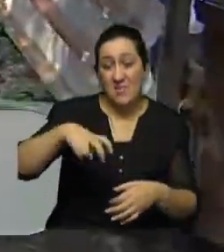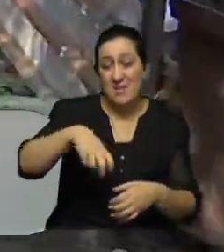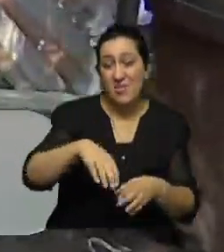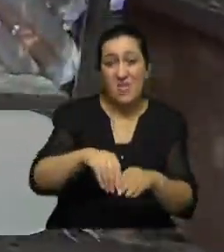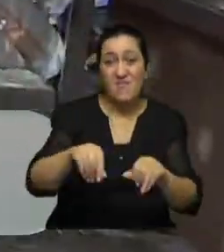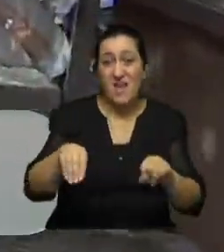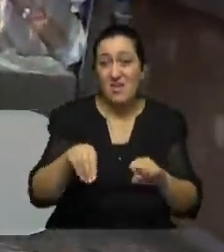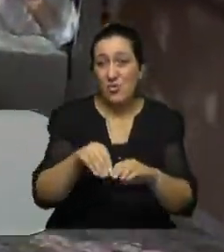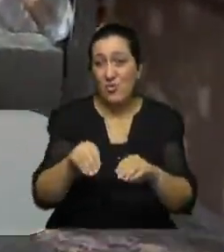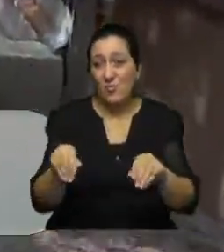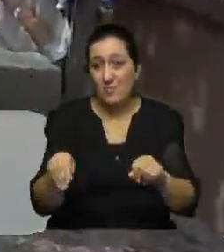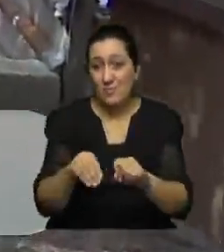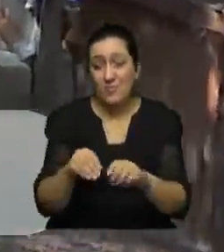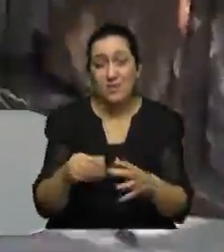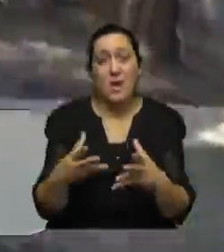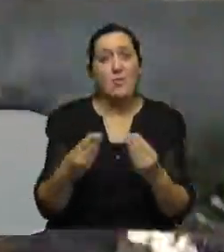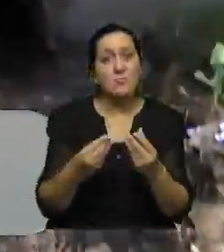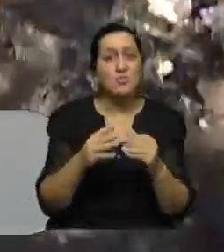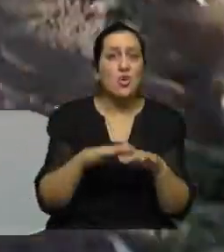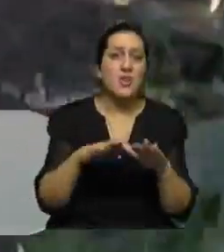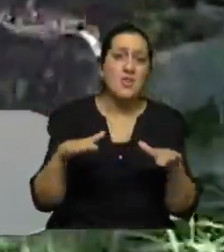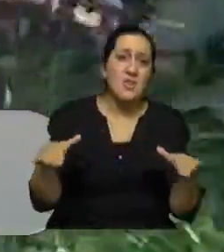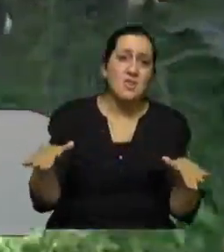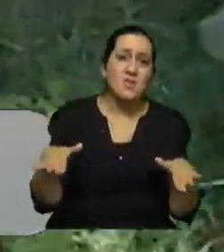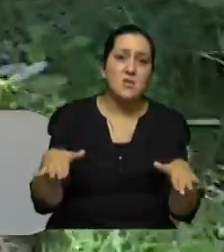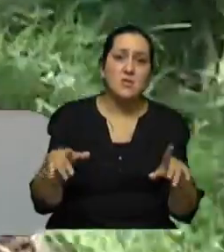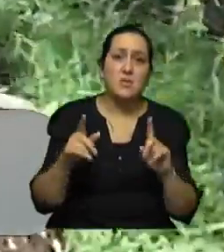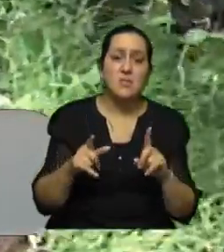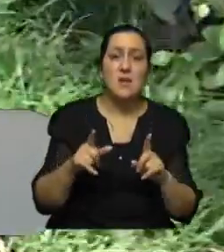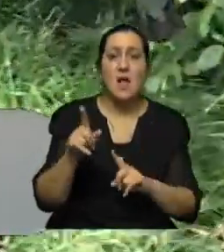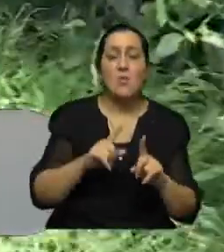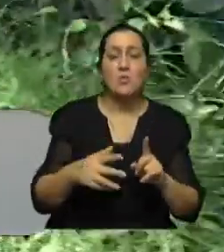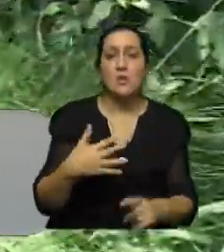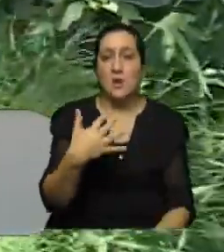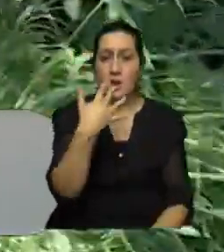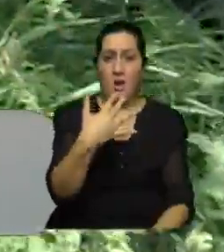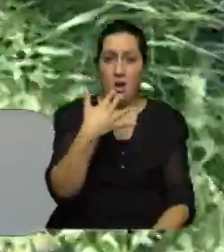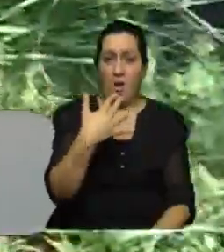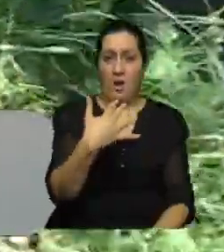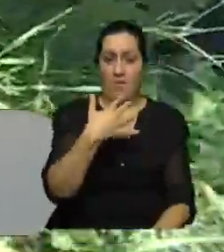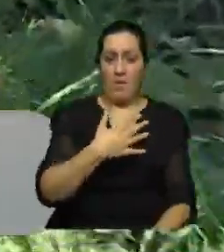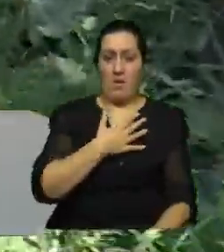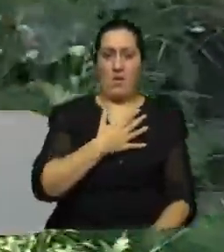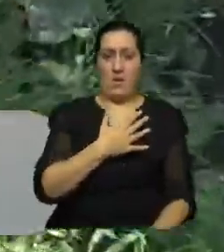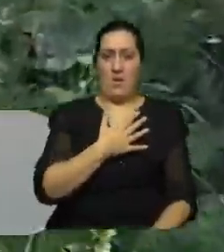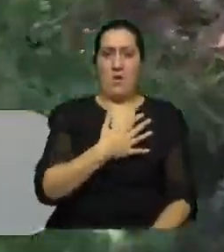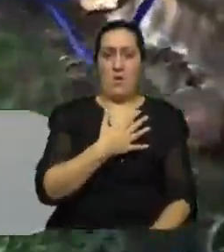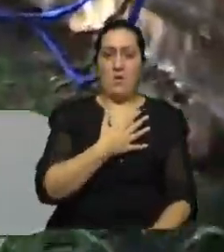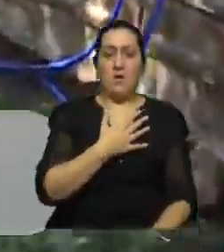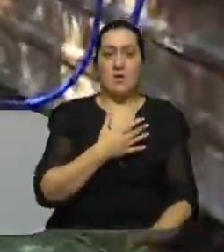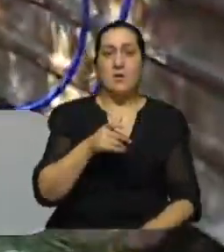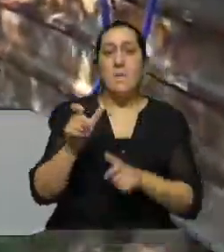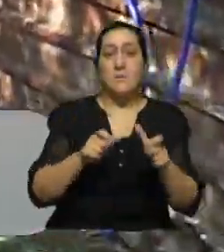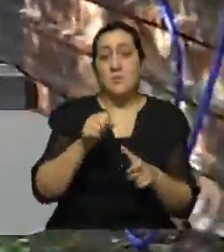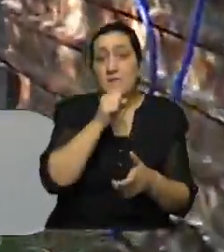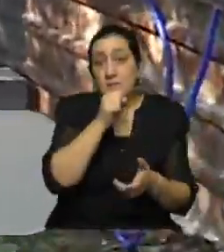barro. Y hay muchos niños chiquitos, hay niños que tienen asma también. Y bueno, hay gente